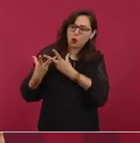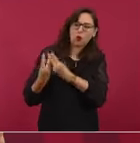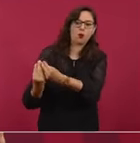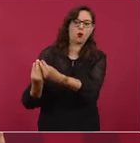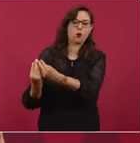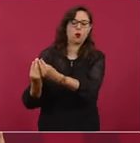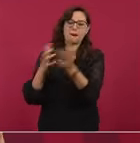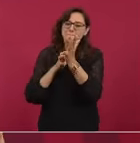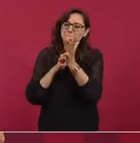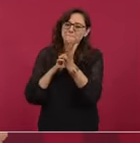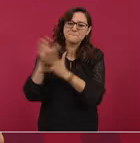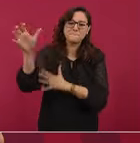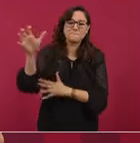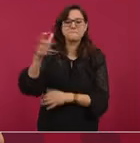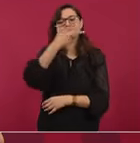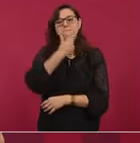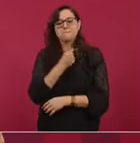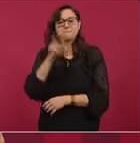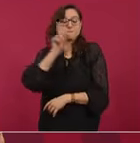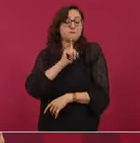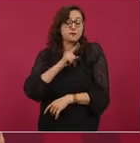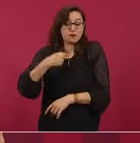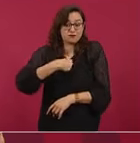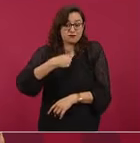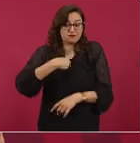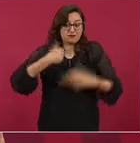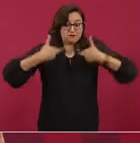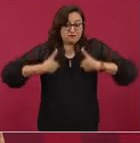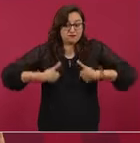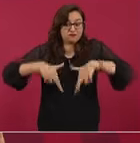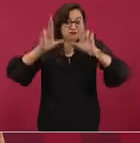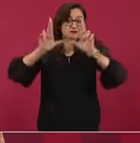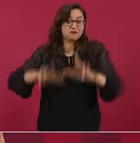Millones de mujeres y hombres que queremos un cambio verdadero,